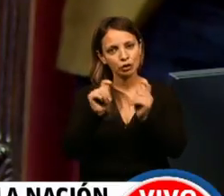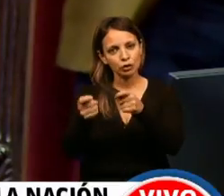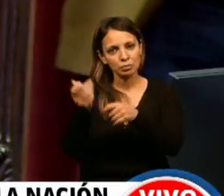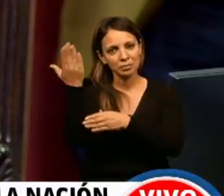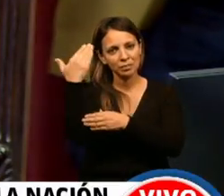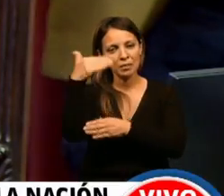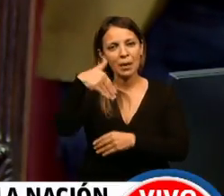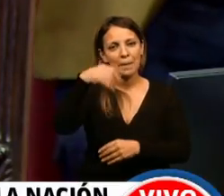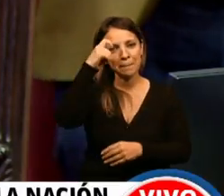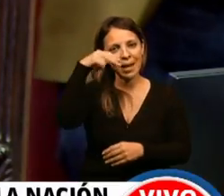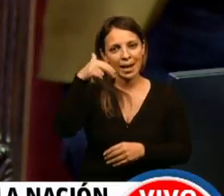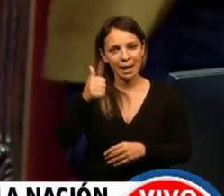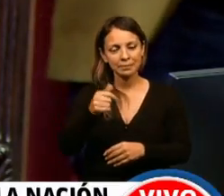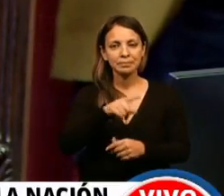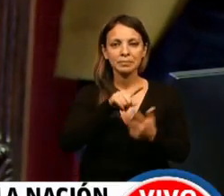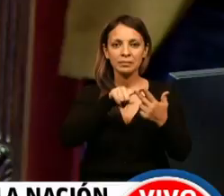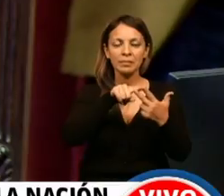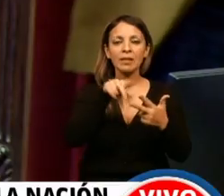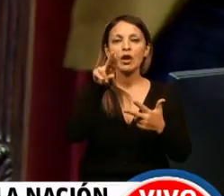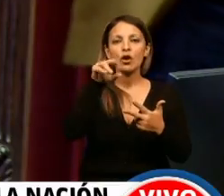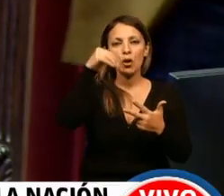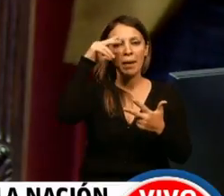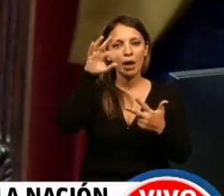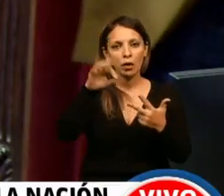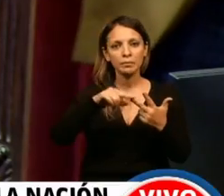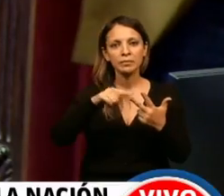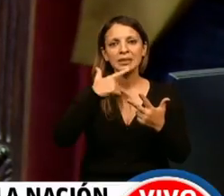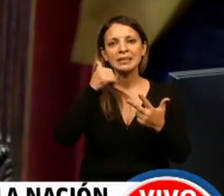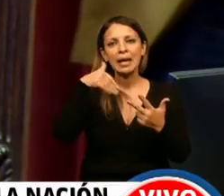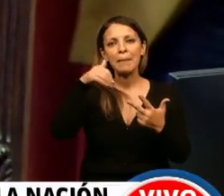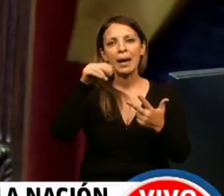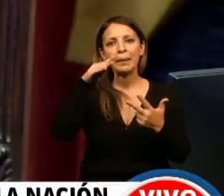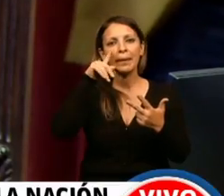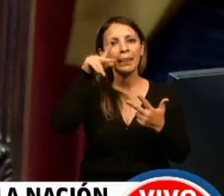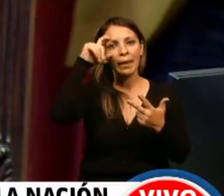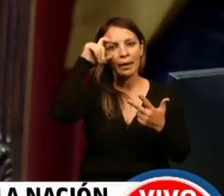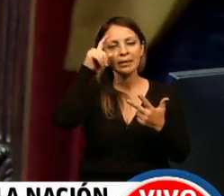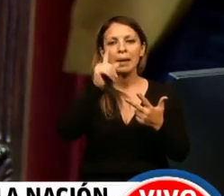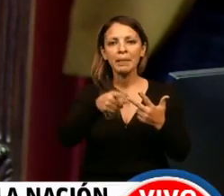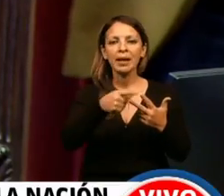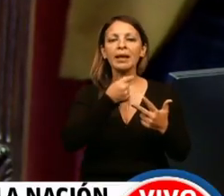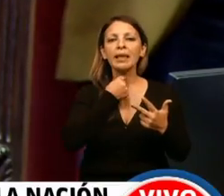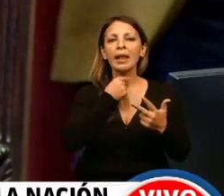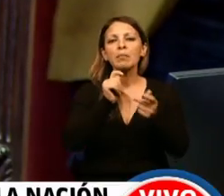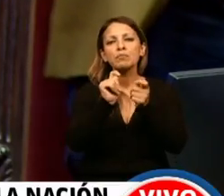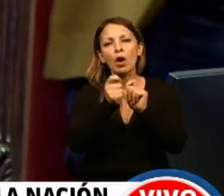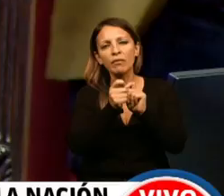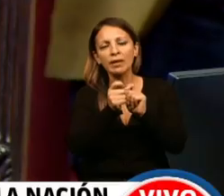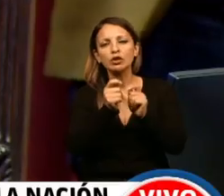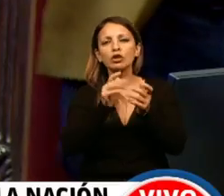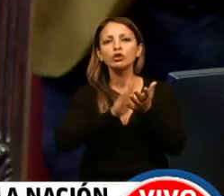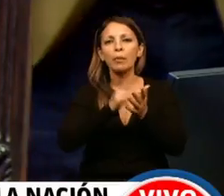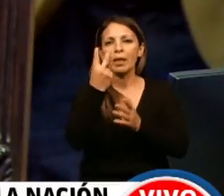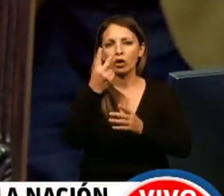mena ya los diputados romero y zamarbide que quieren hacer una observación respecto de